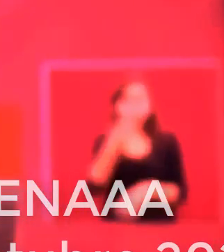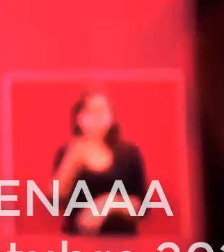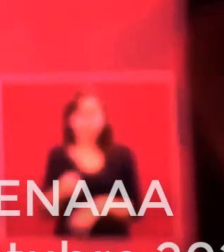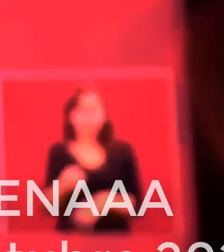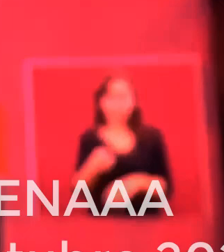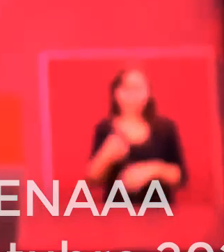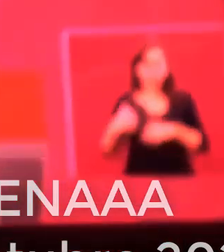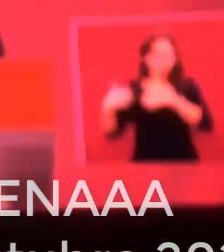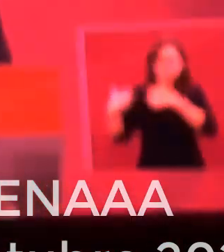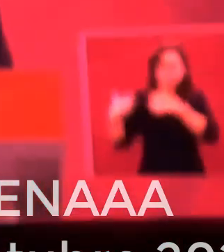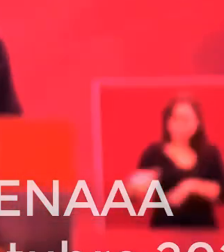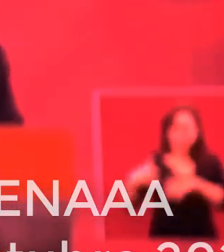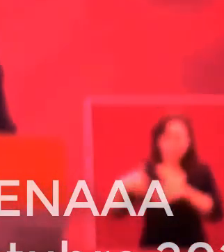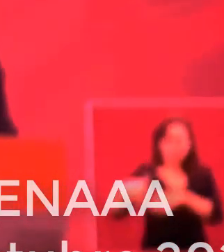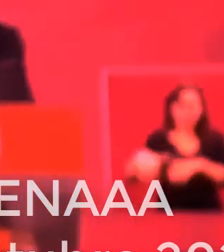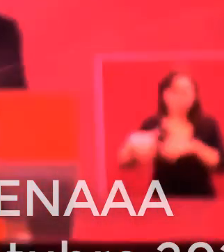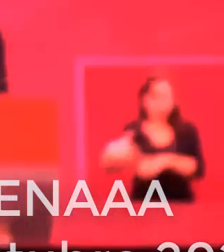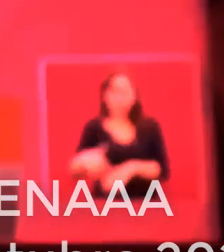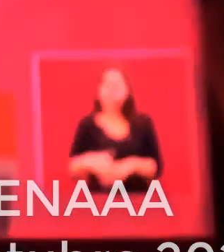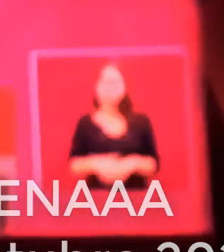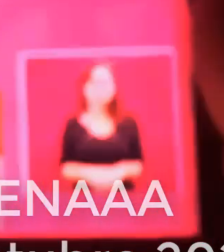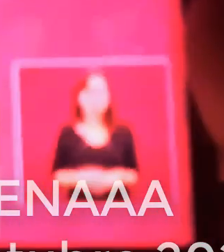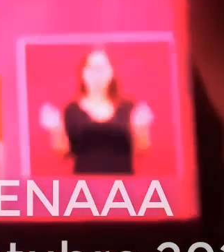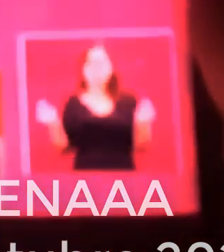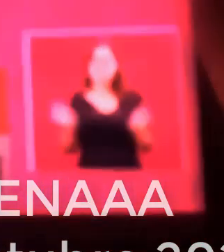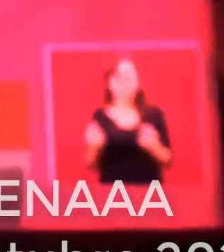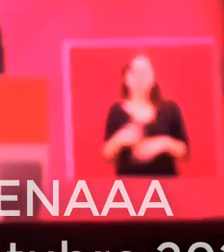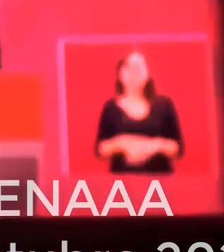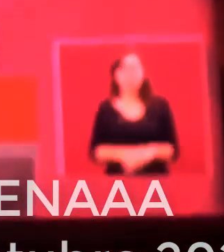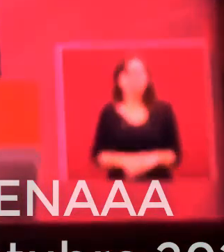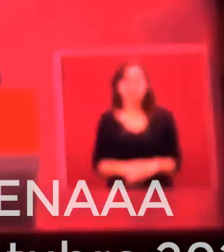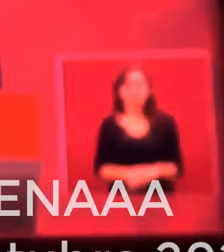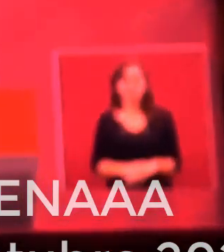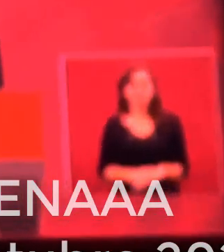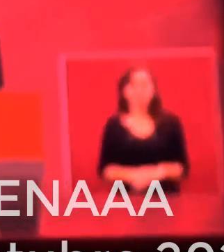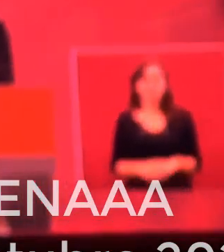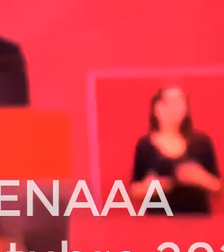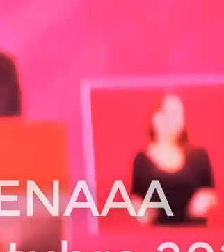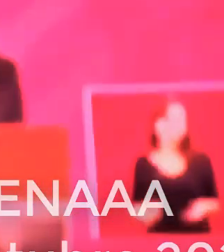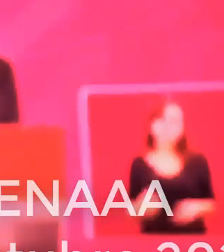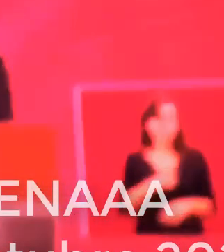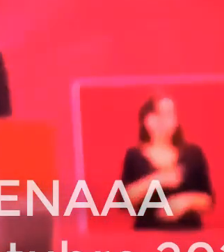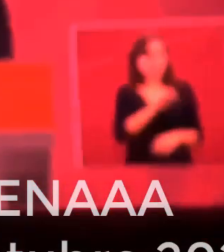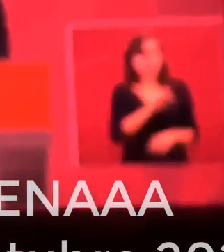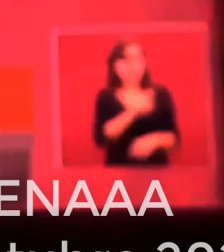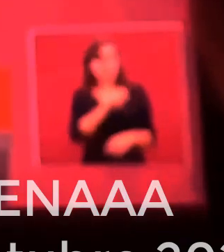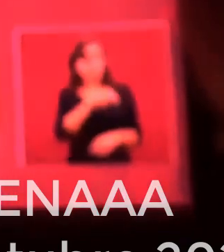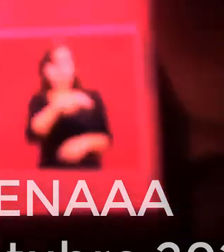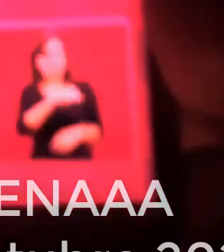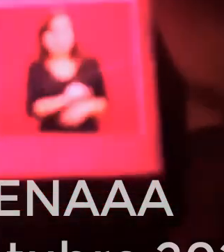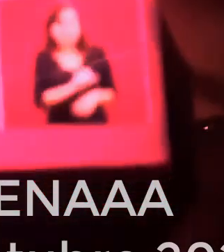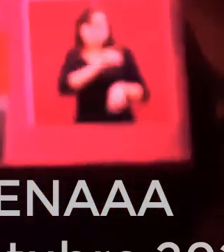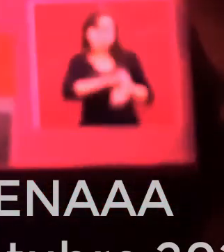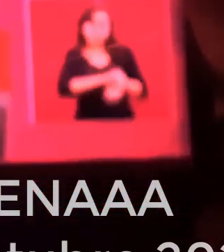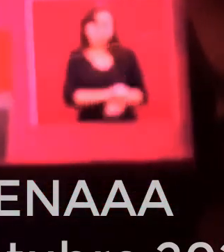una vez pasada dije que ojalá y frena no termina un día